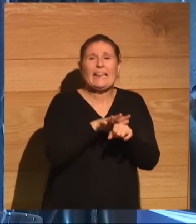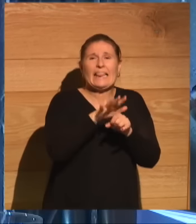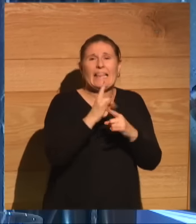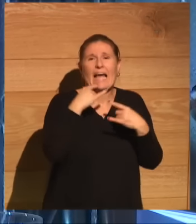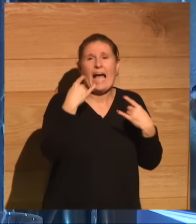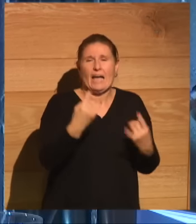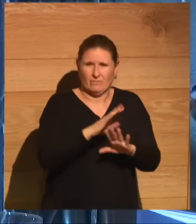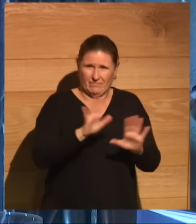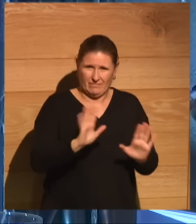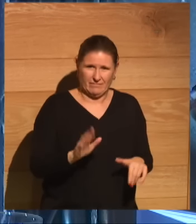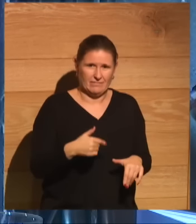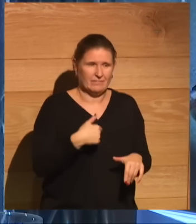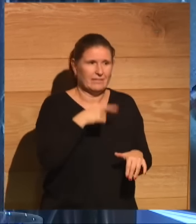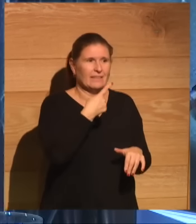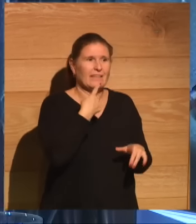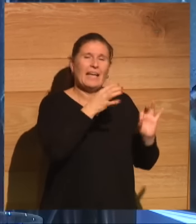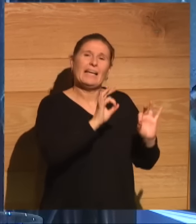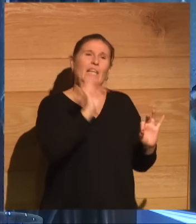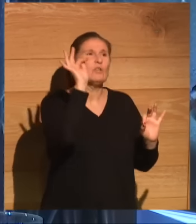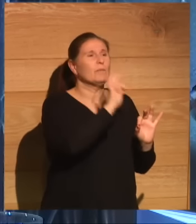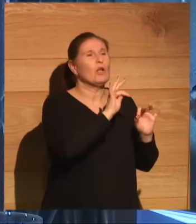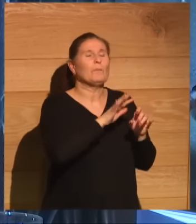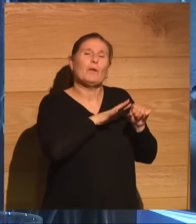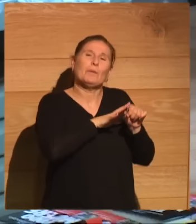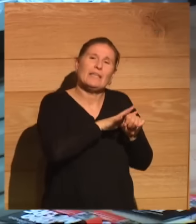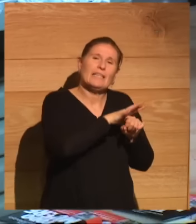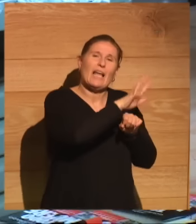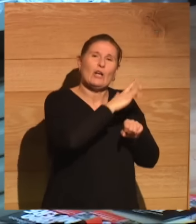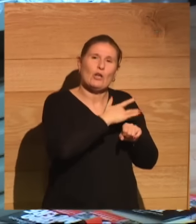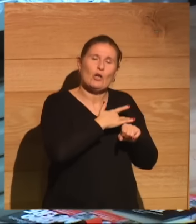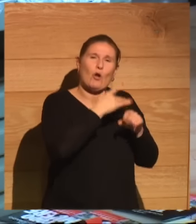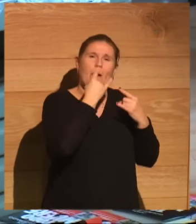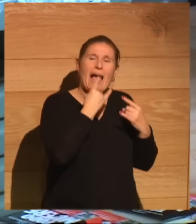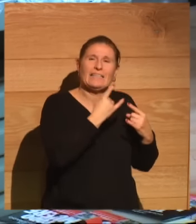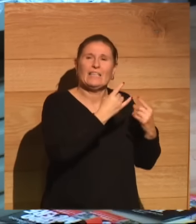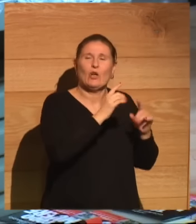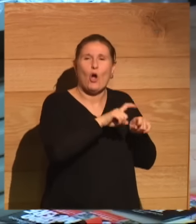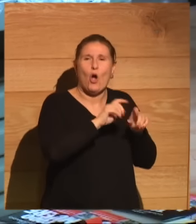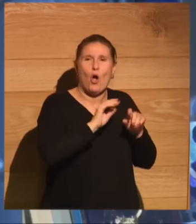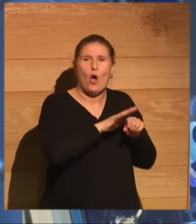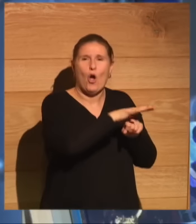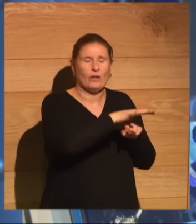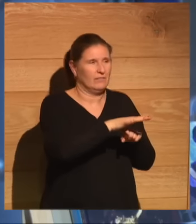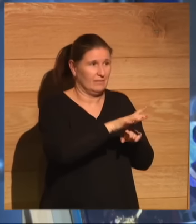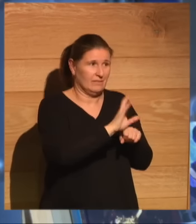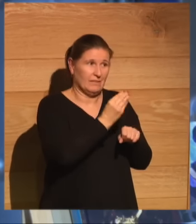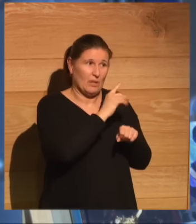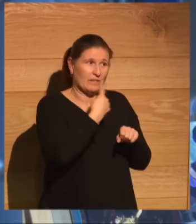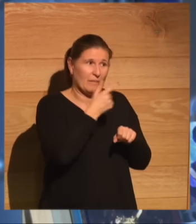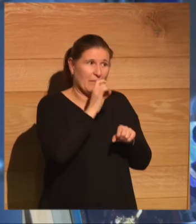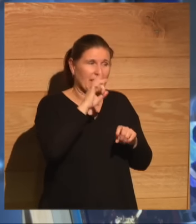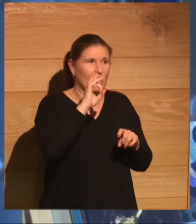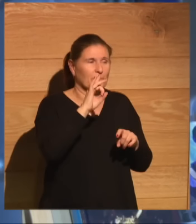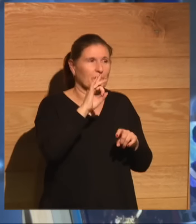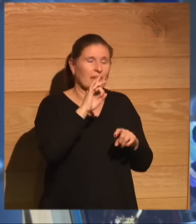su discurso de un tinte romántico que quizás no es sea el más. Eso es romantizar. O idealizar. A lo mejor lo idealiza.